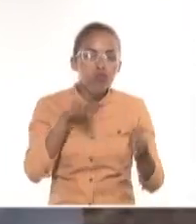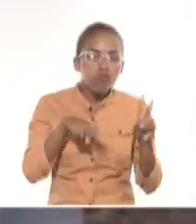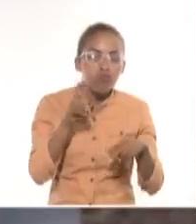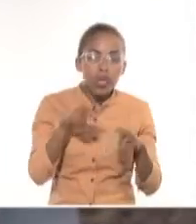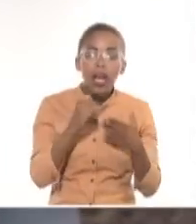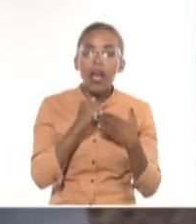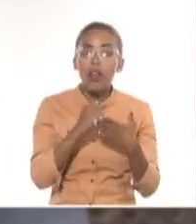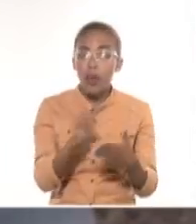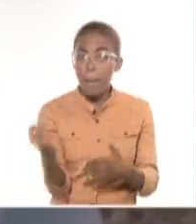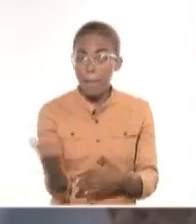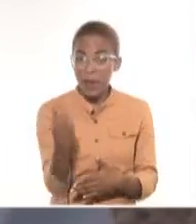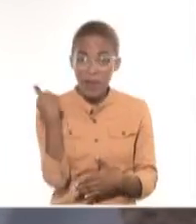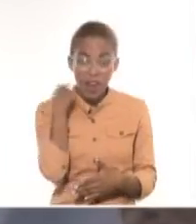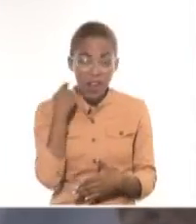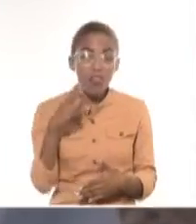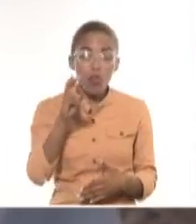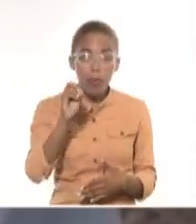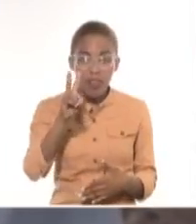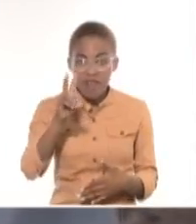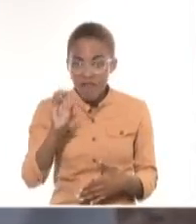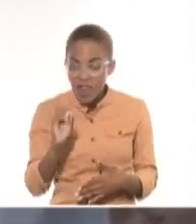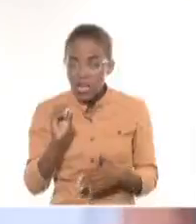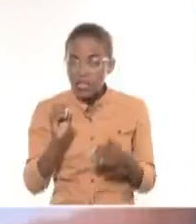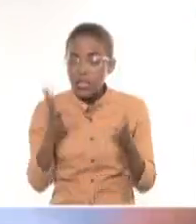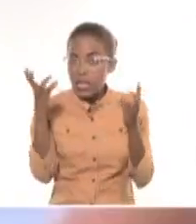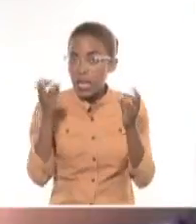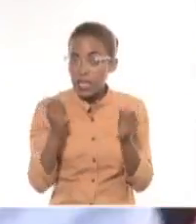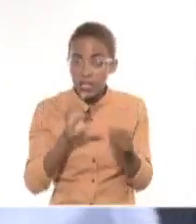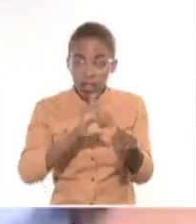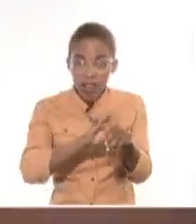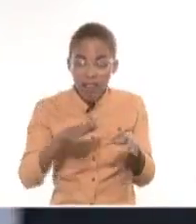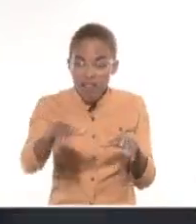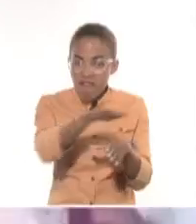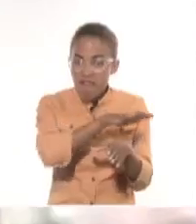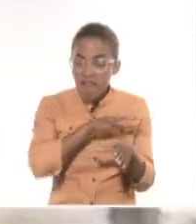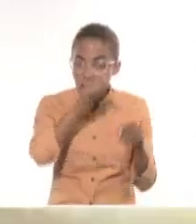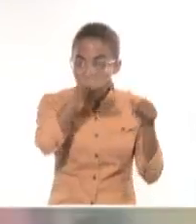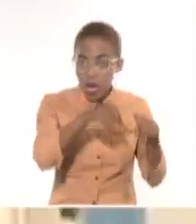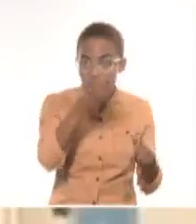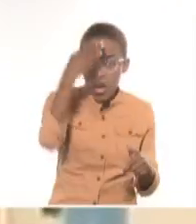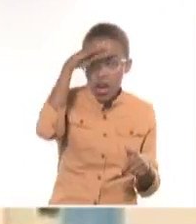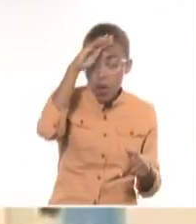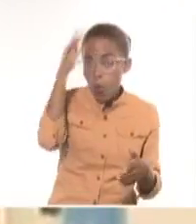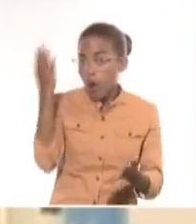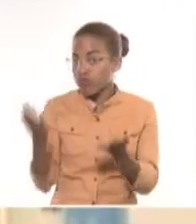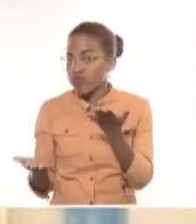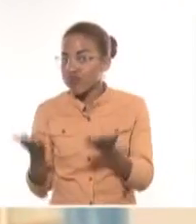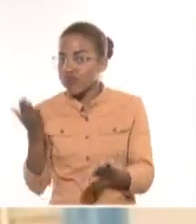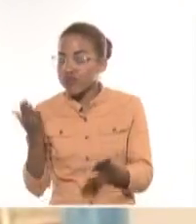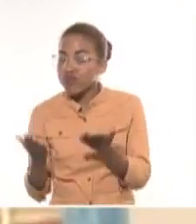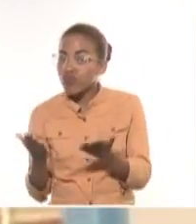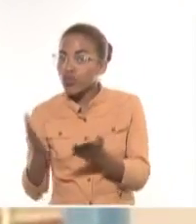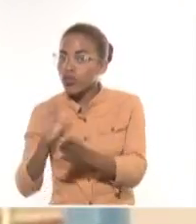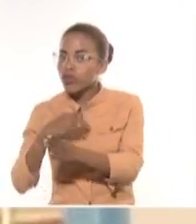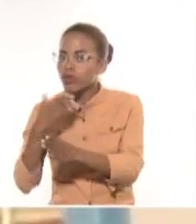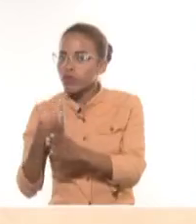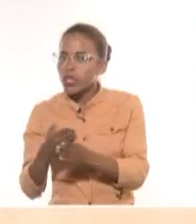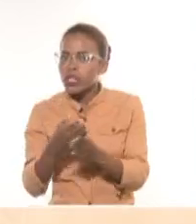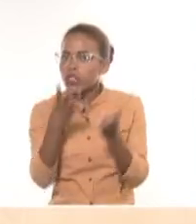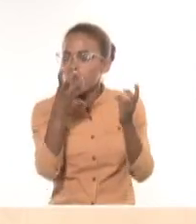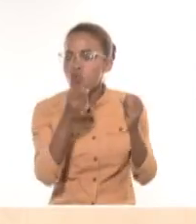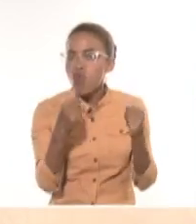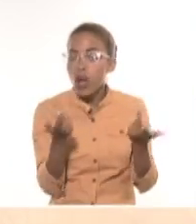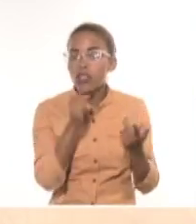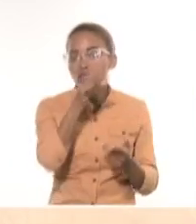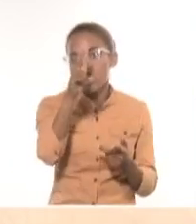2020, el número de casos que se diagnosticaron en Cuba en comparación con lo que teníamos después, pues una cifra de 12.000